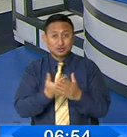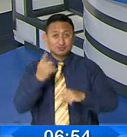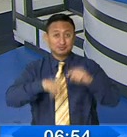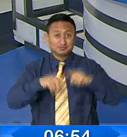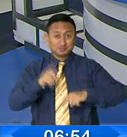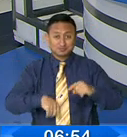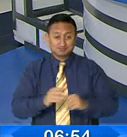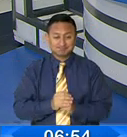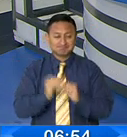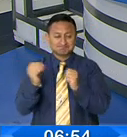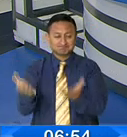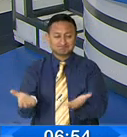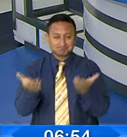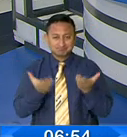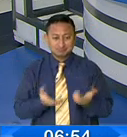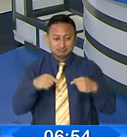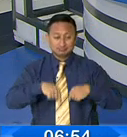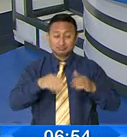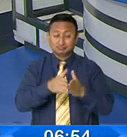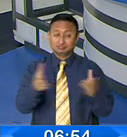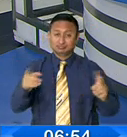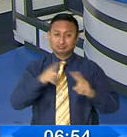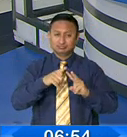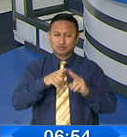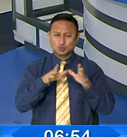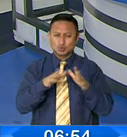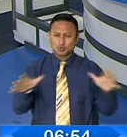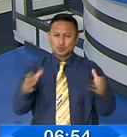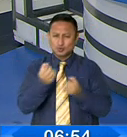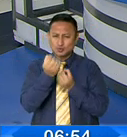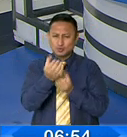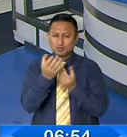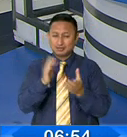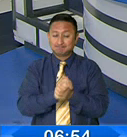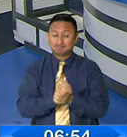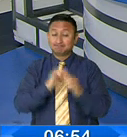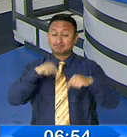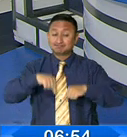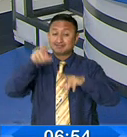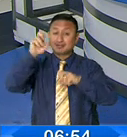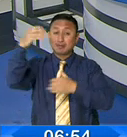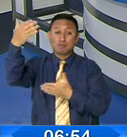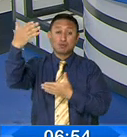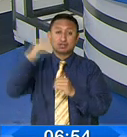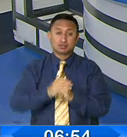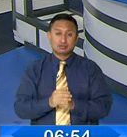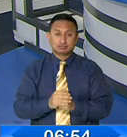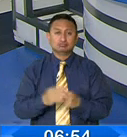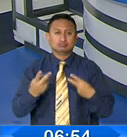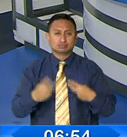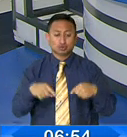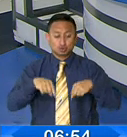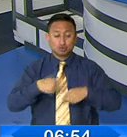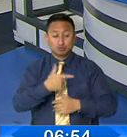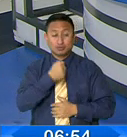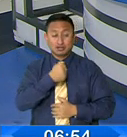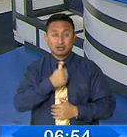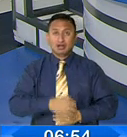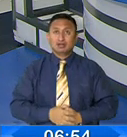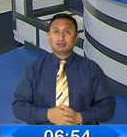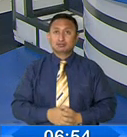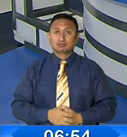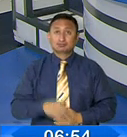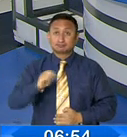televidentes. Bienvenidos al Comercio TV con amplia información, sobre todo del ámbito político, y tendremos también el día de hoy entrevista. Sí, hoy tendremos